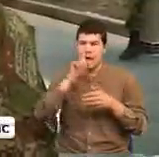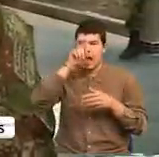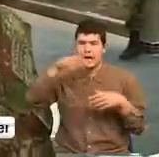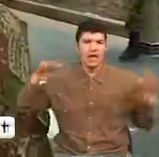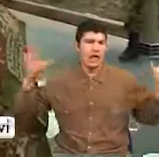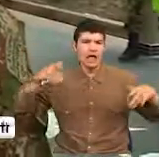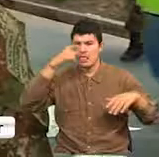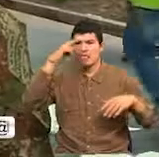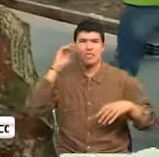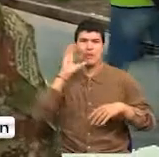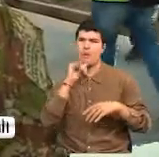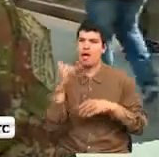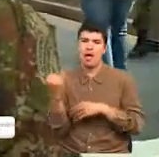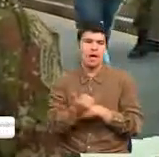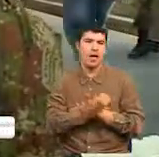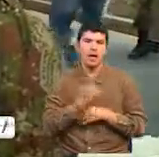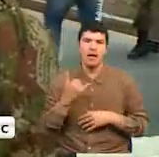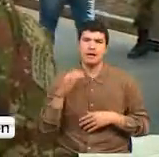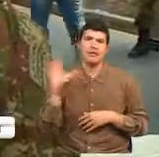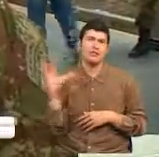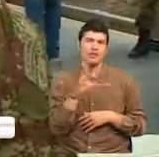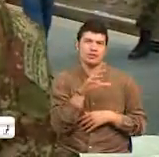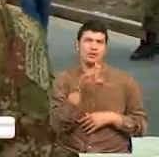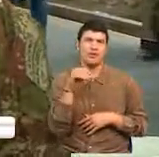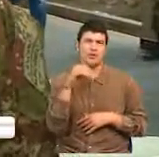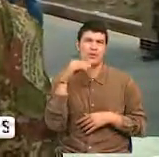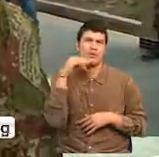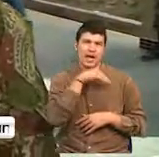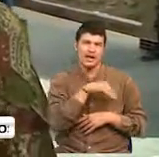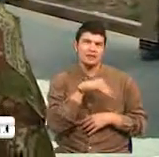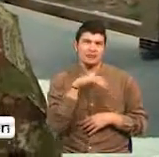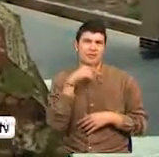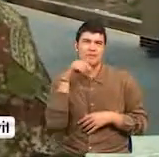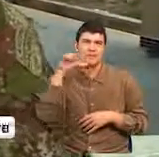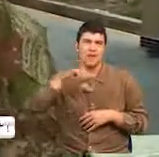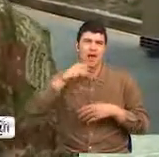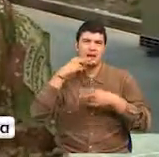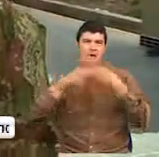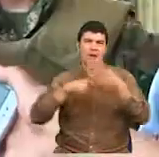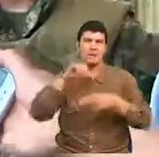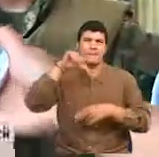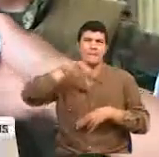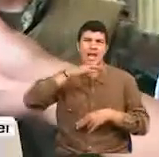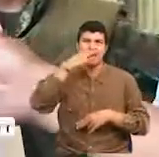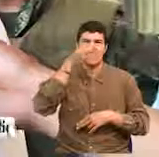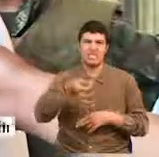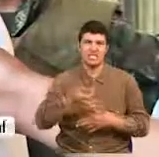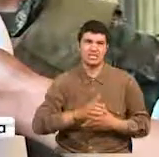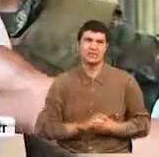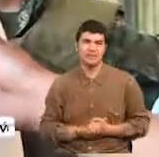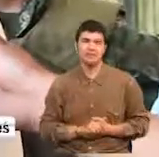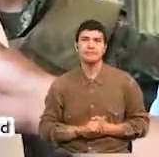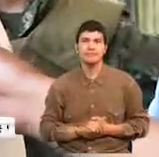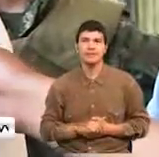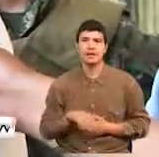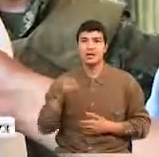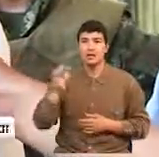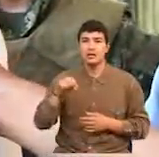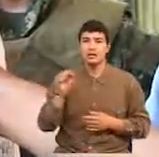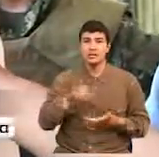negras. Todo ha sido un mal cuento, un mal chisme. Sí, el desplazado, eso sí